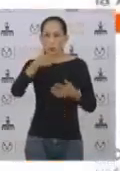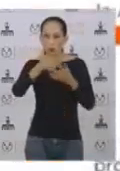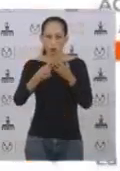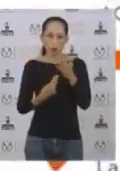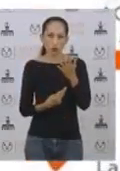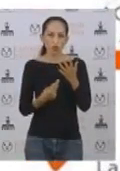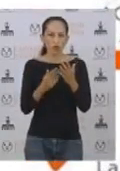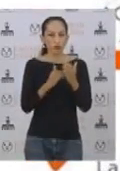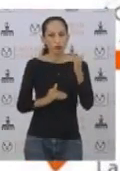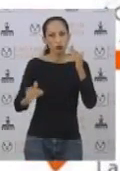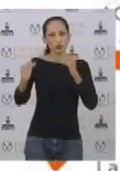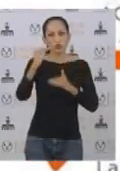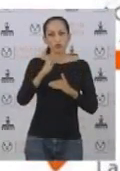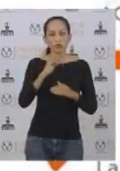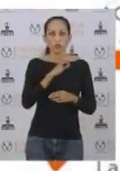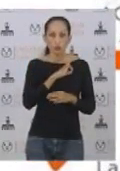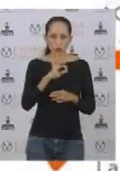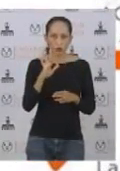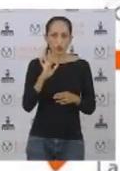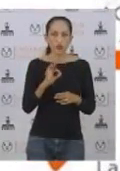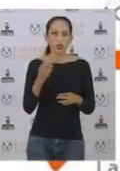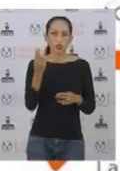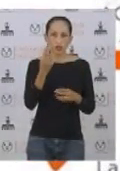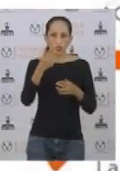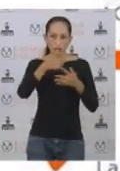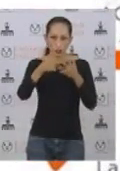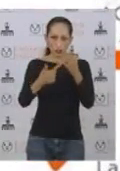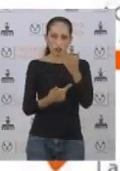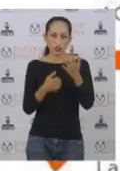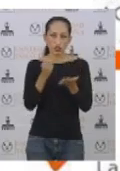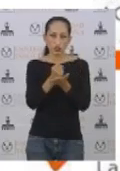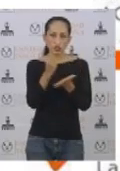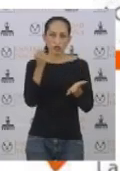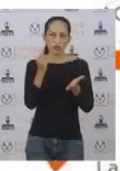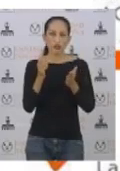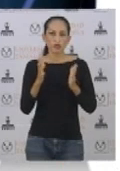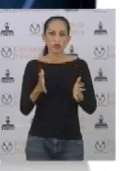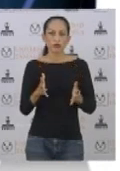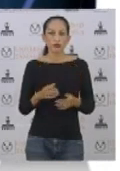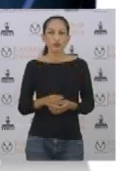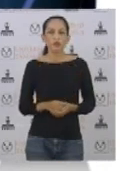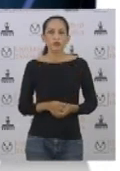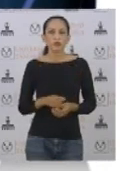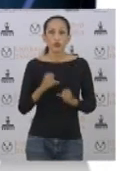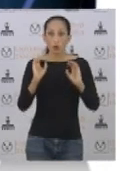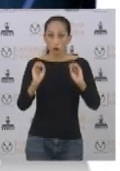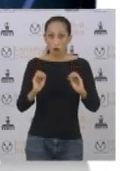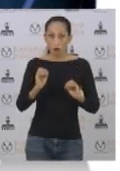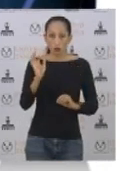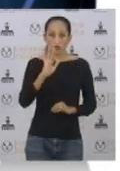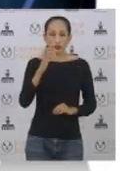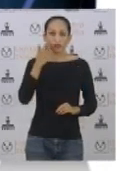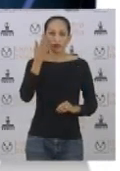desees estudiar debe estar en el Padrón Nacional de Posgrados de Calidad. Si te interesa estudiar el idioma japonés,